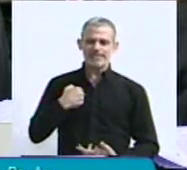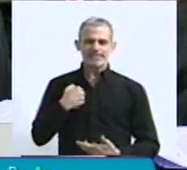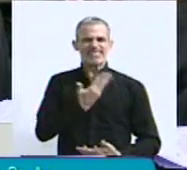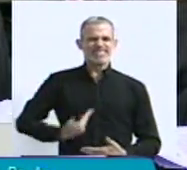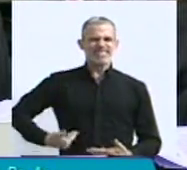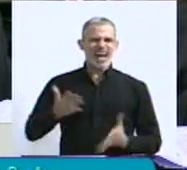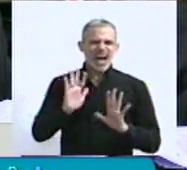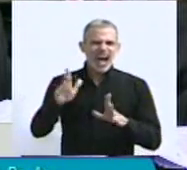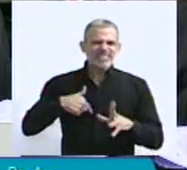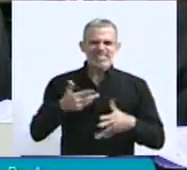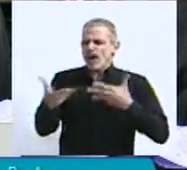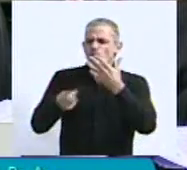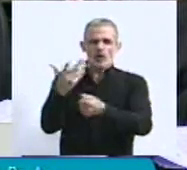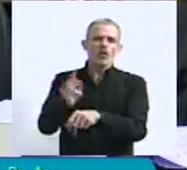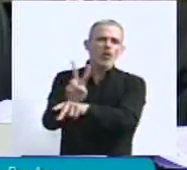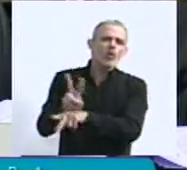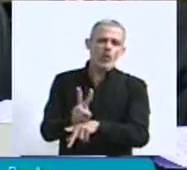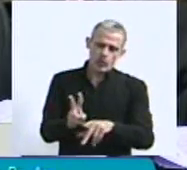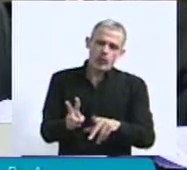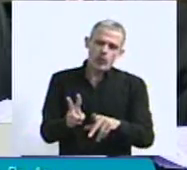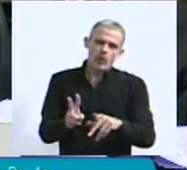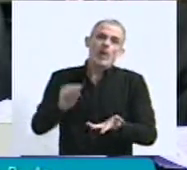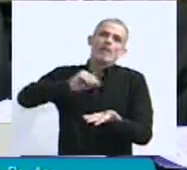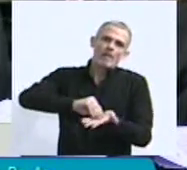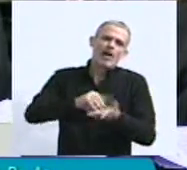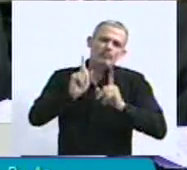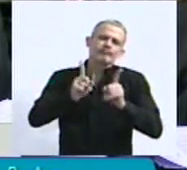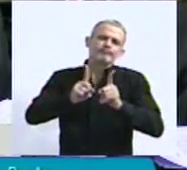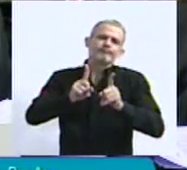de bienestar fuera conservado, protegido y ampliado,